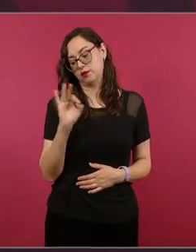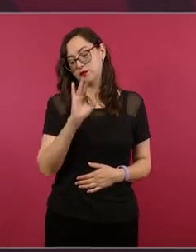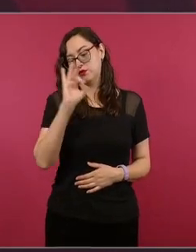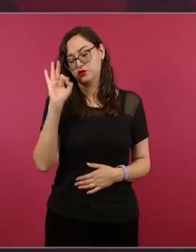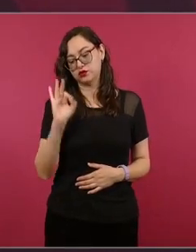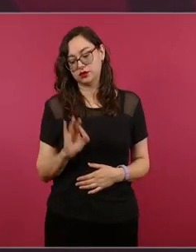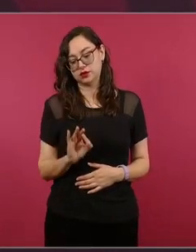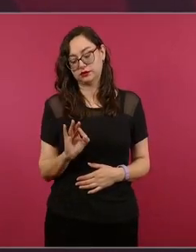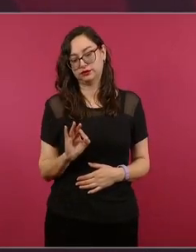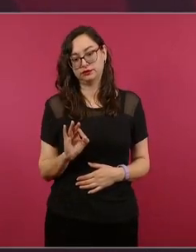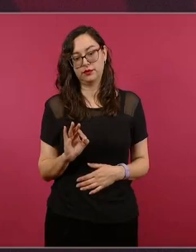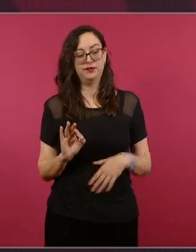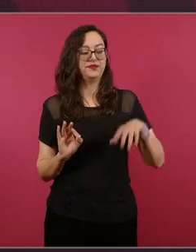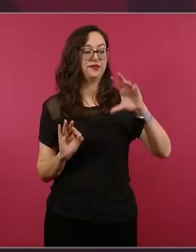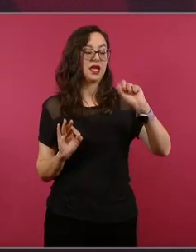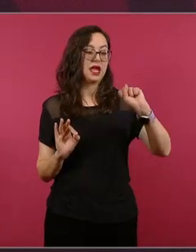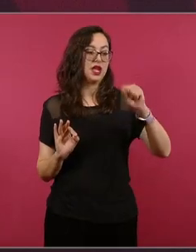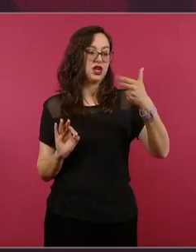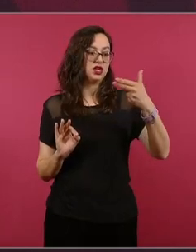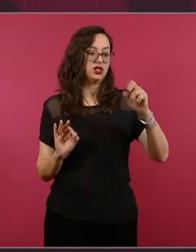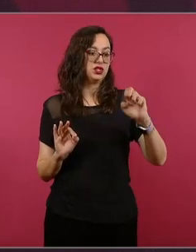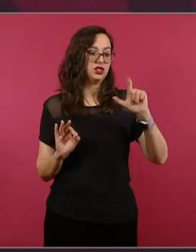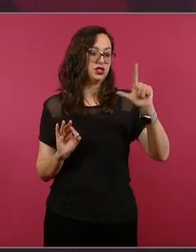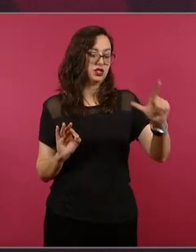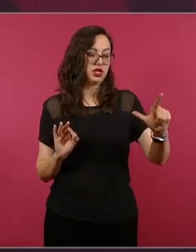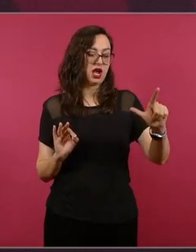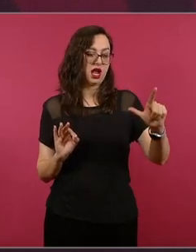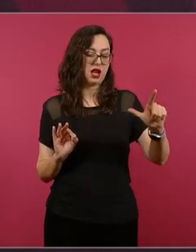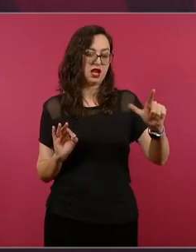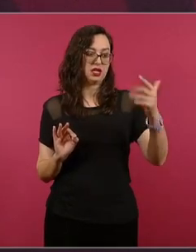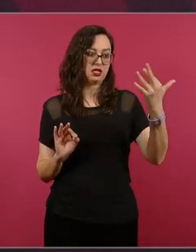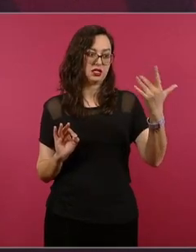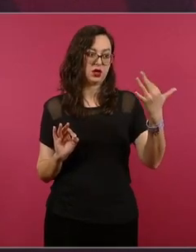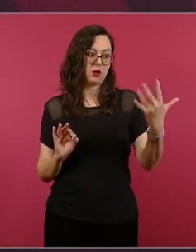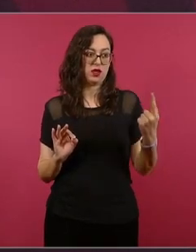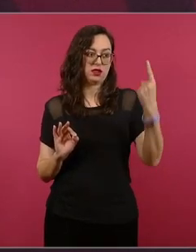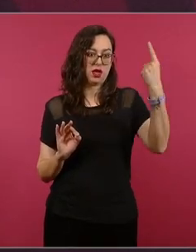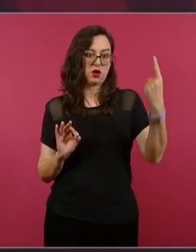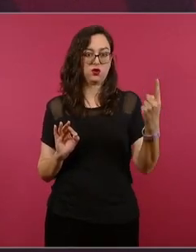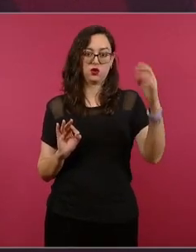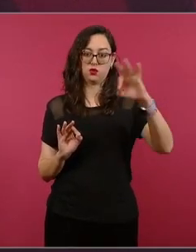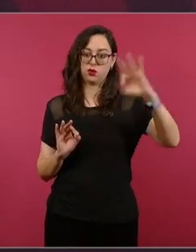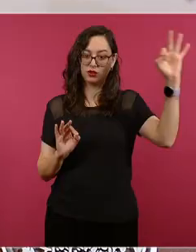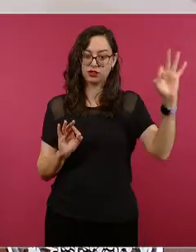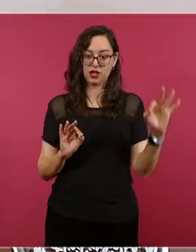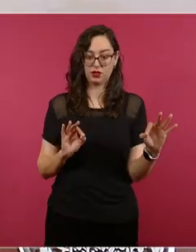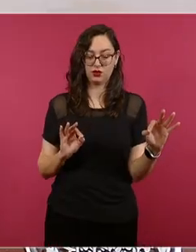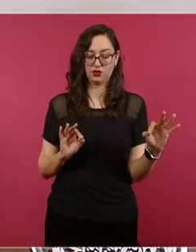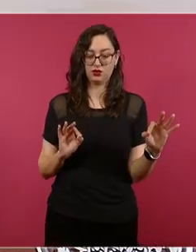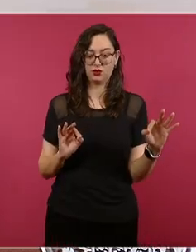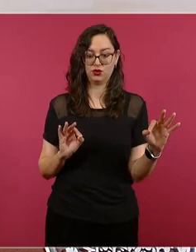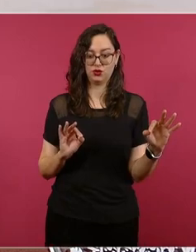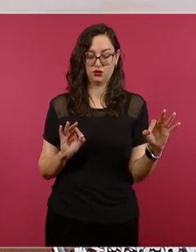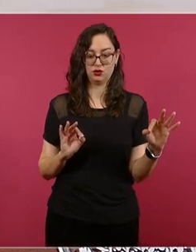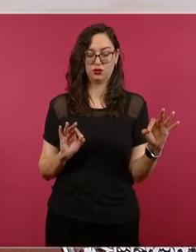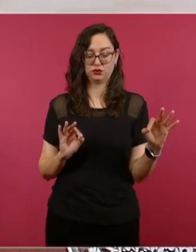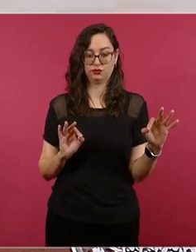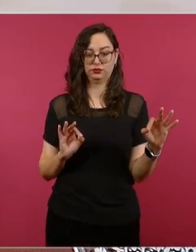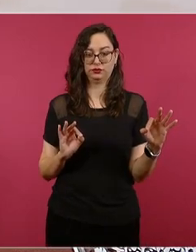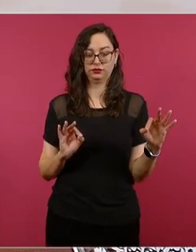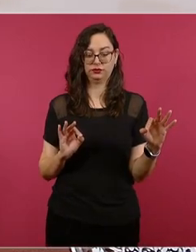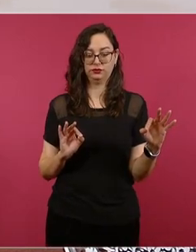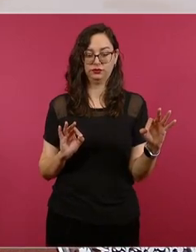a Shell, 51%